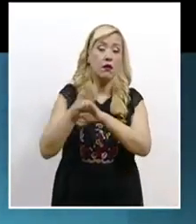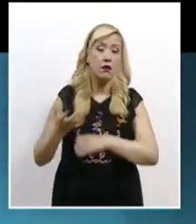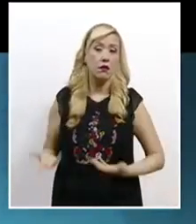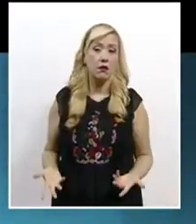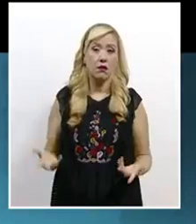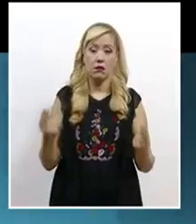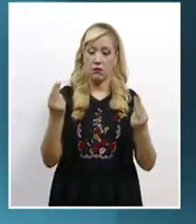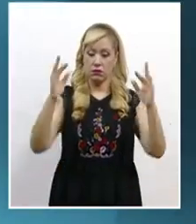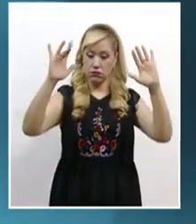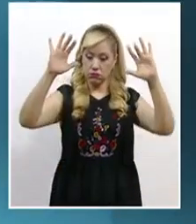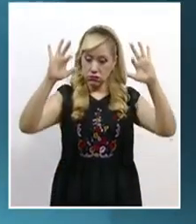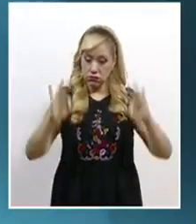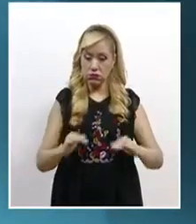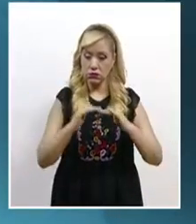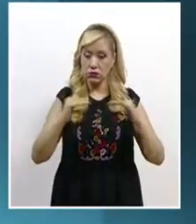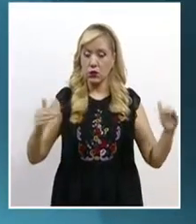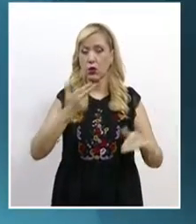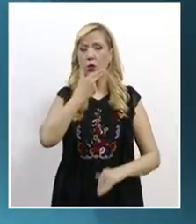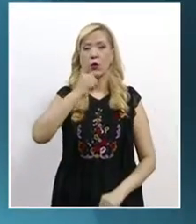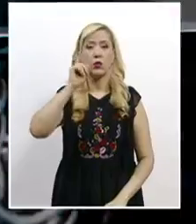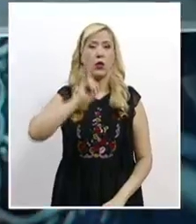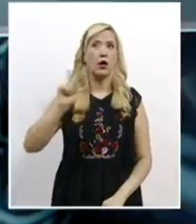los congresos locales.